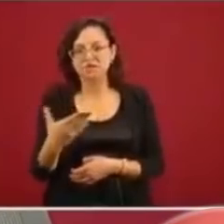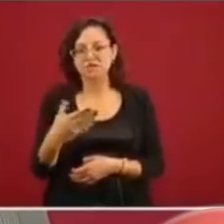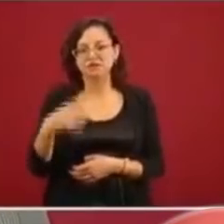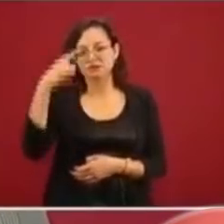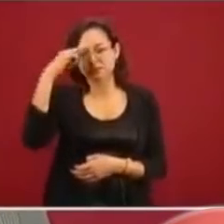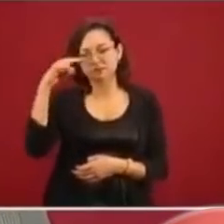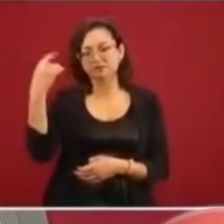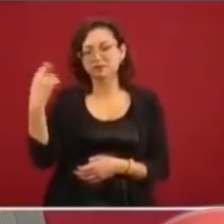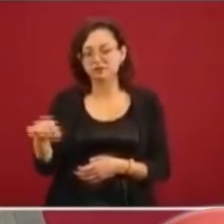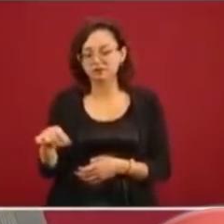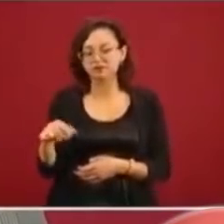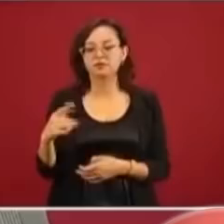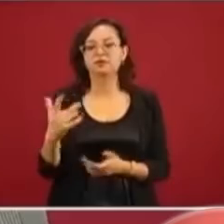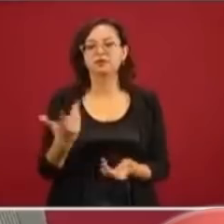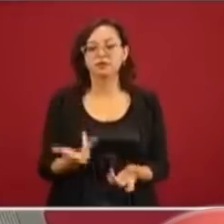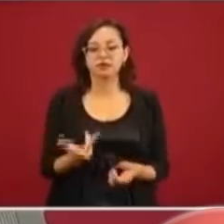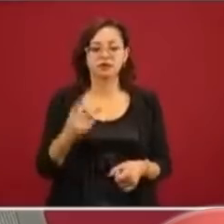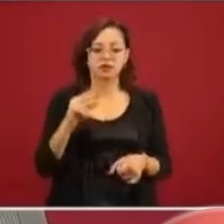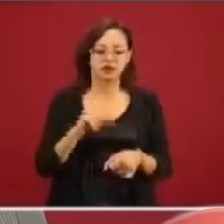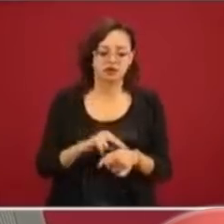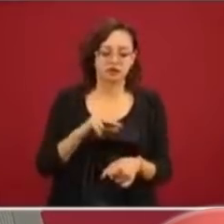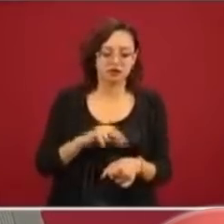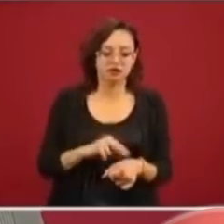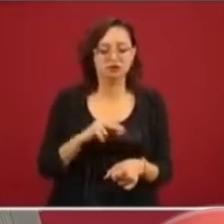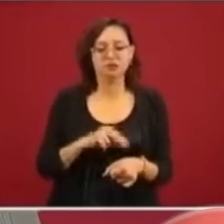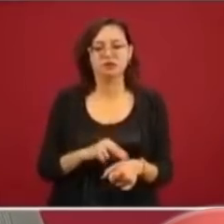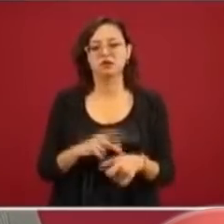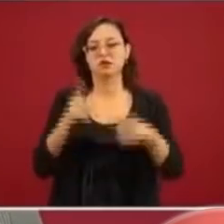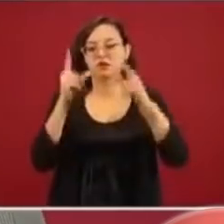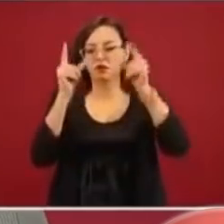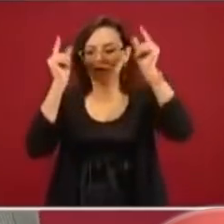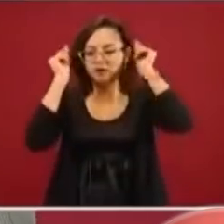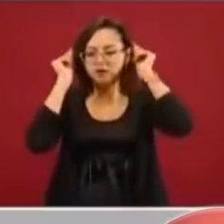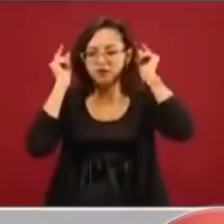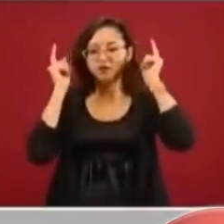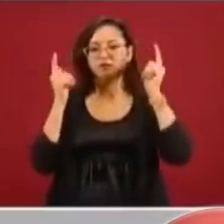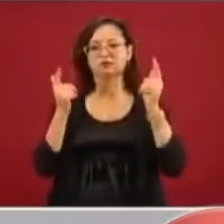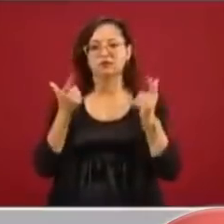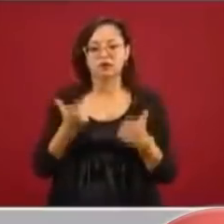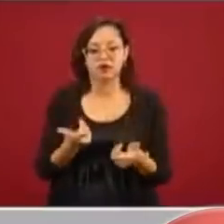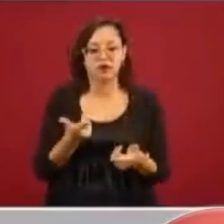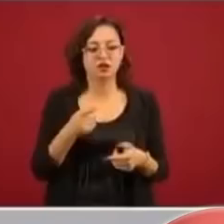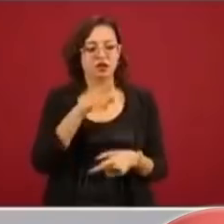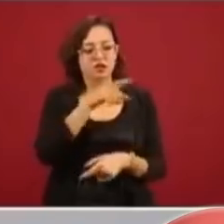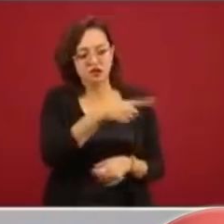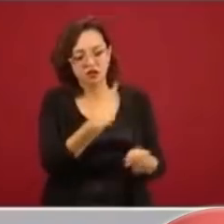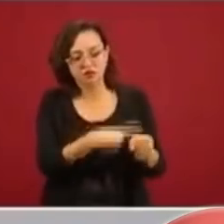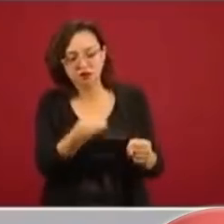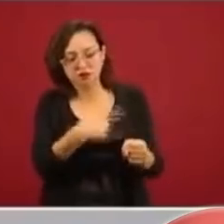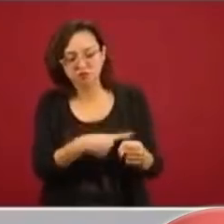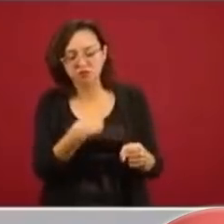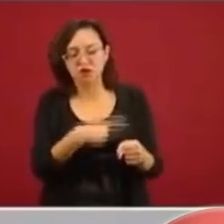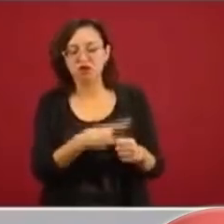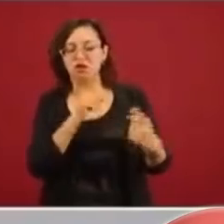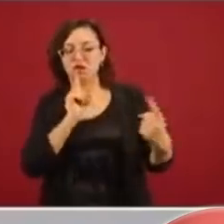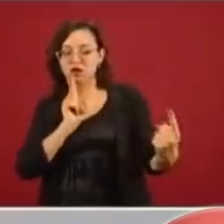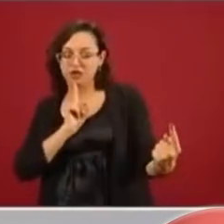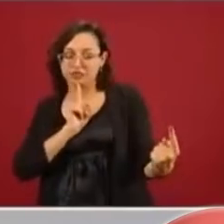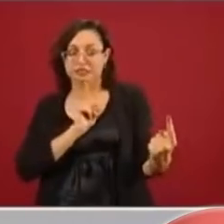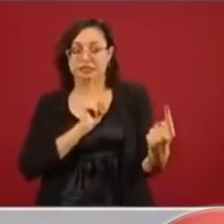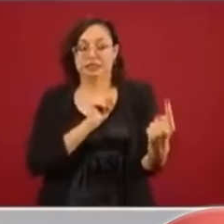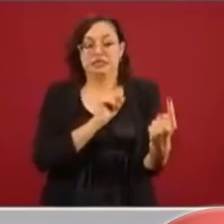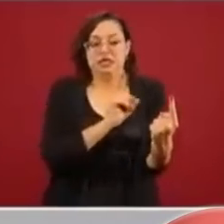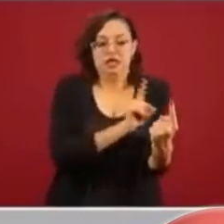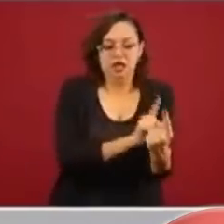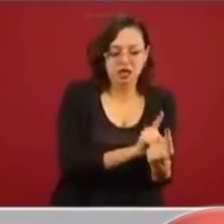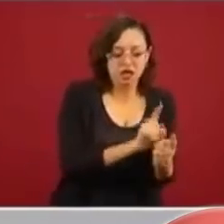y asegurar en los médicos, en las enfermeras, cuando tienen que ir a limpiar, a atender, a tomar los signos, a todo lo que